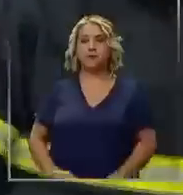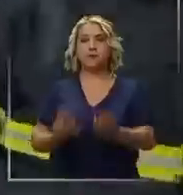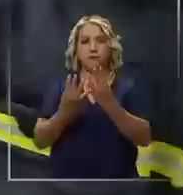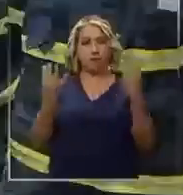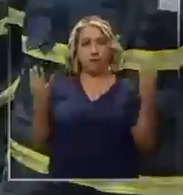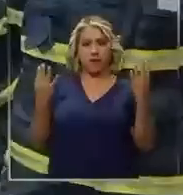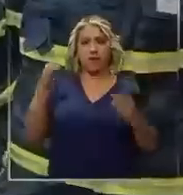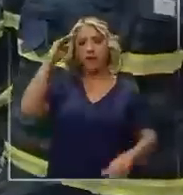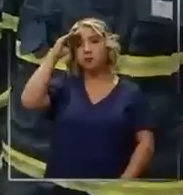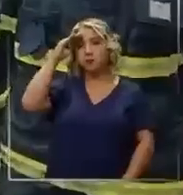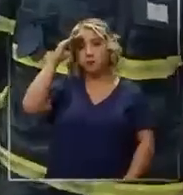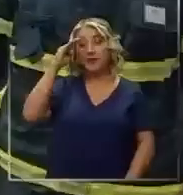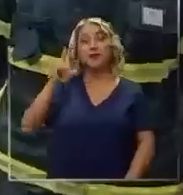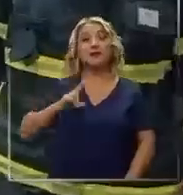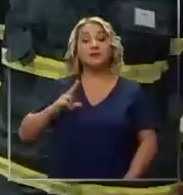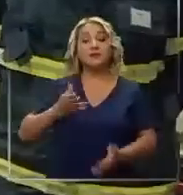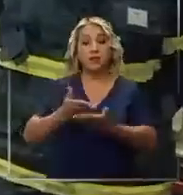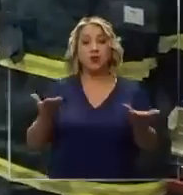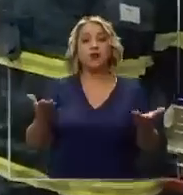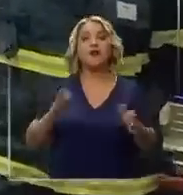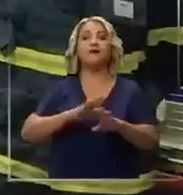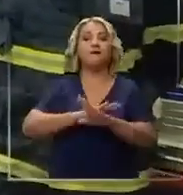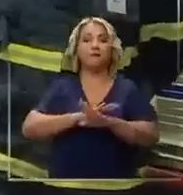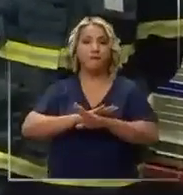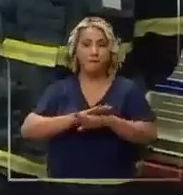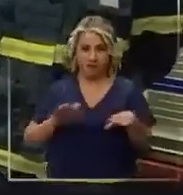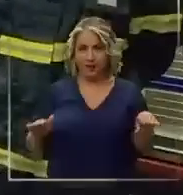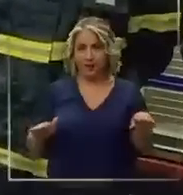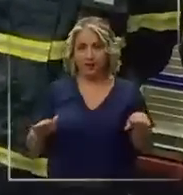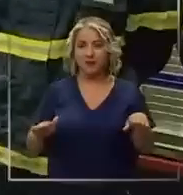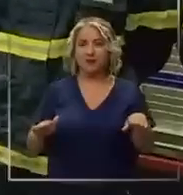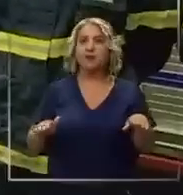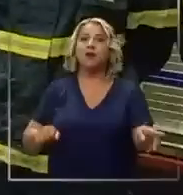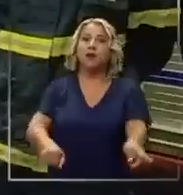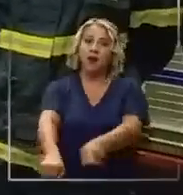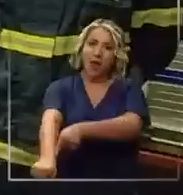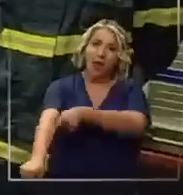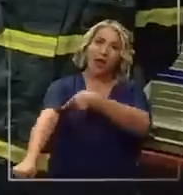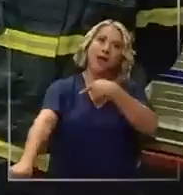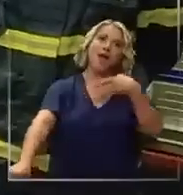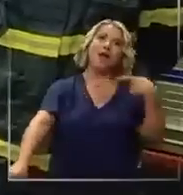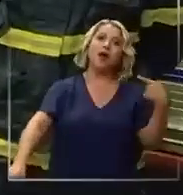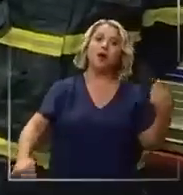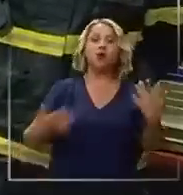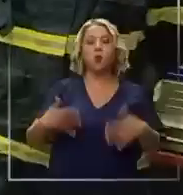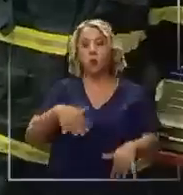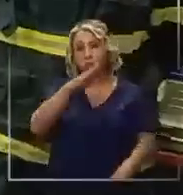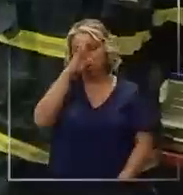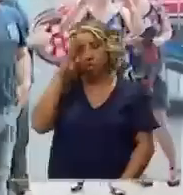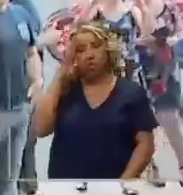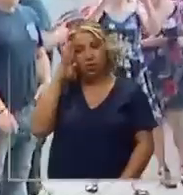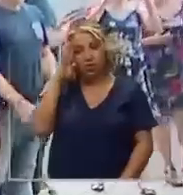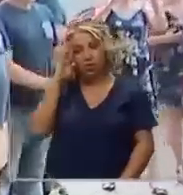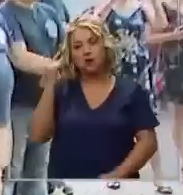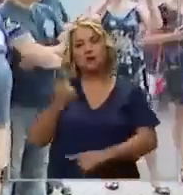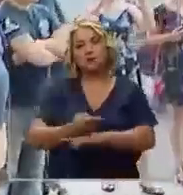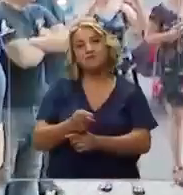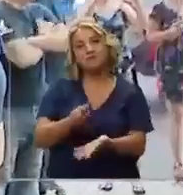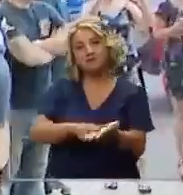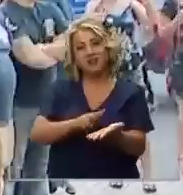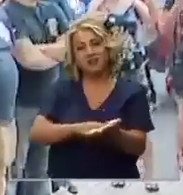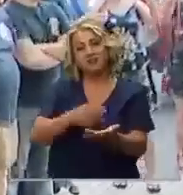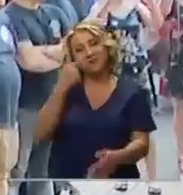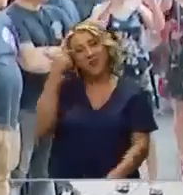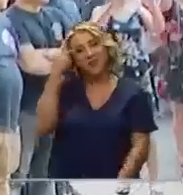al. Bien, señores, ha terminado una larga y extenuante jornada, pero la verdad es que